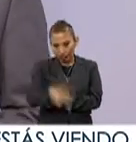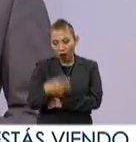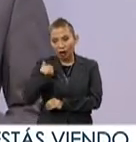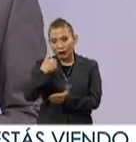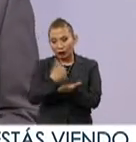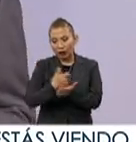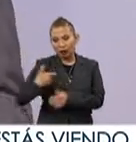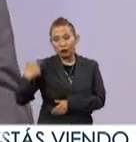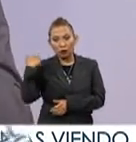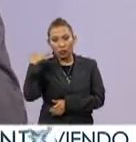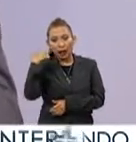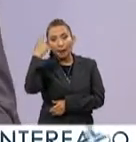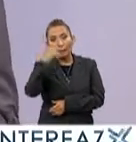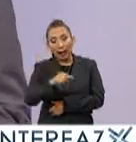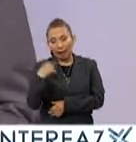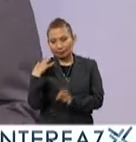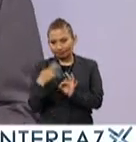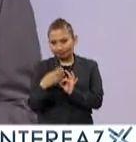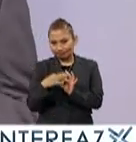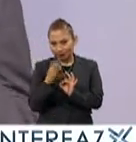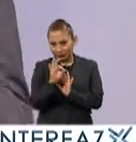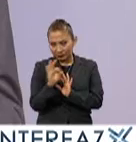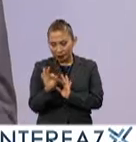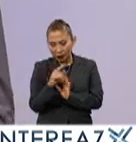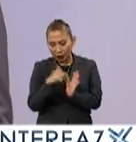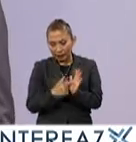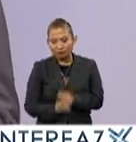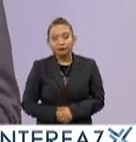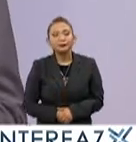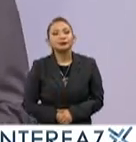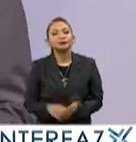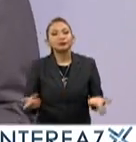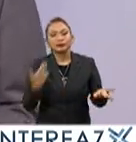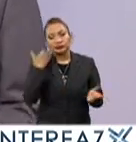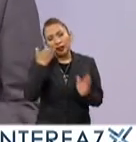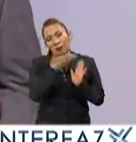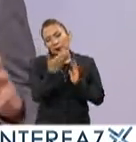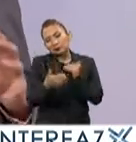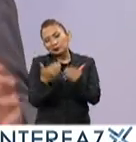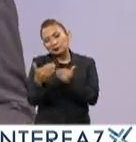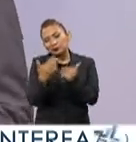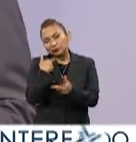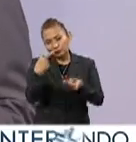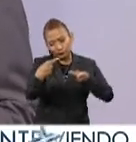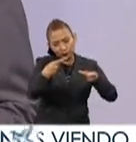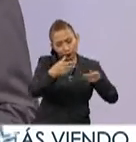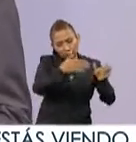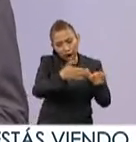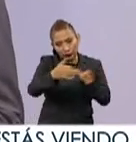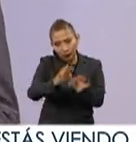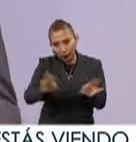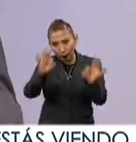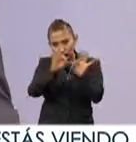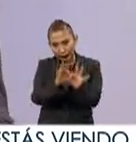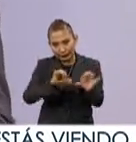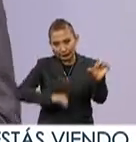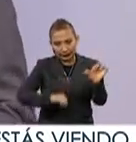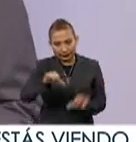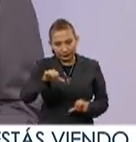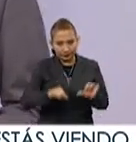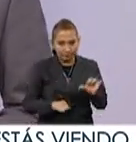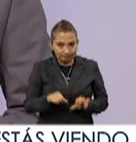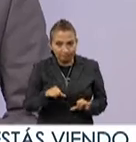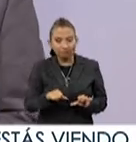en la ciudad de Guadalajara, para ser precisos. Bueno, pues con el transcurso del tiempo se han organizado importantes